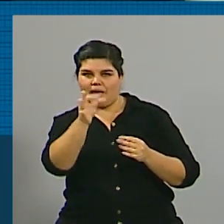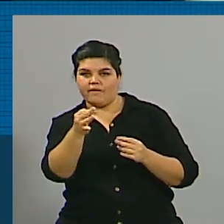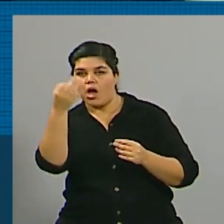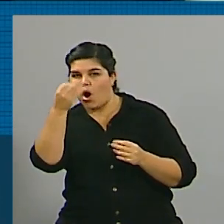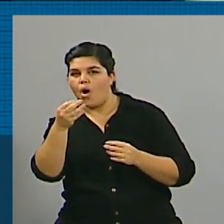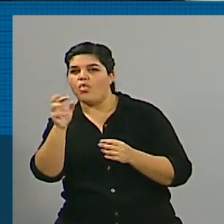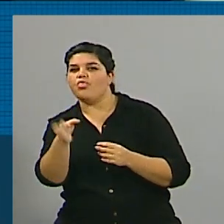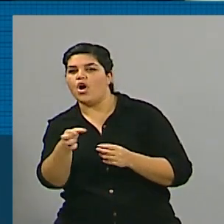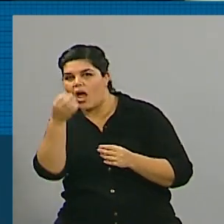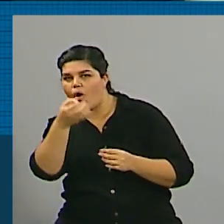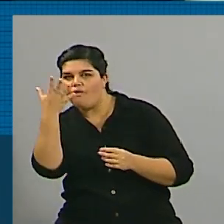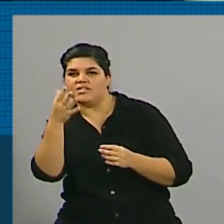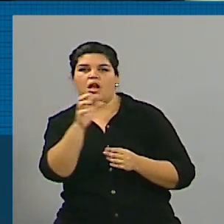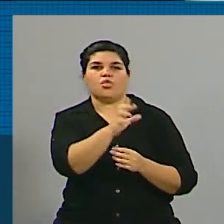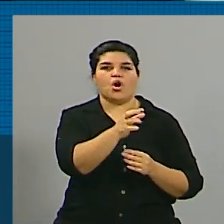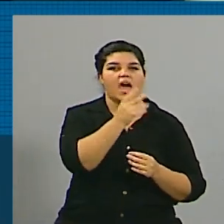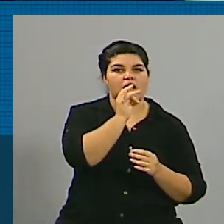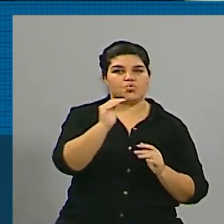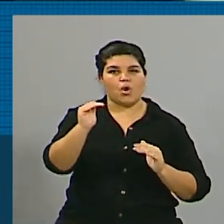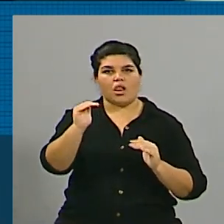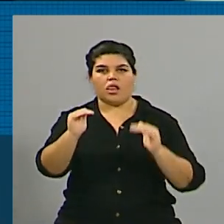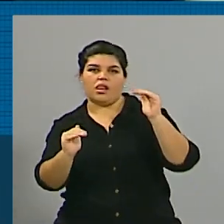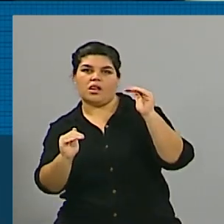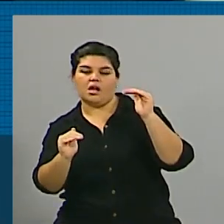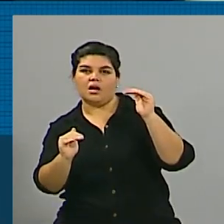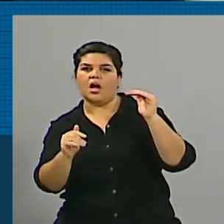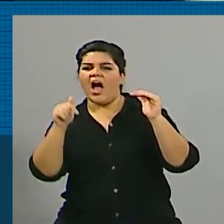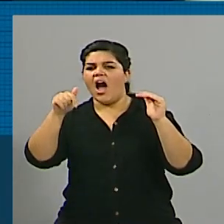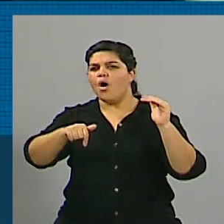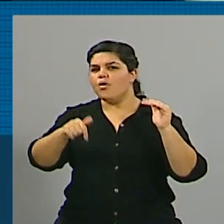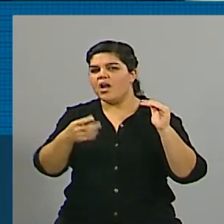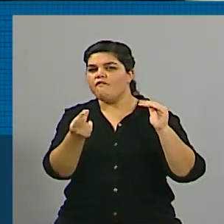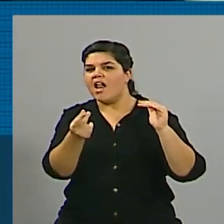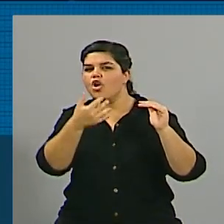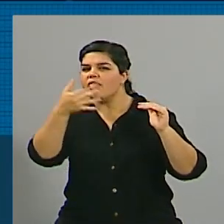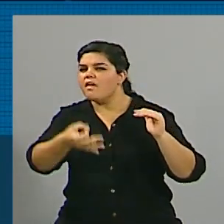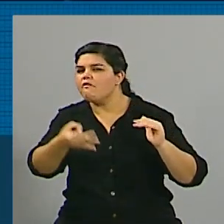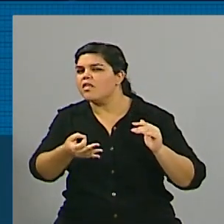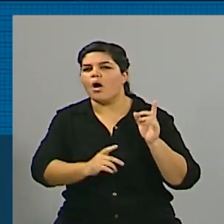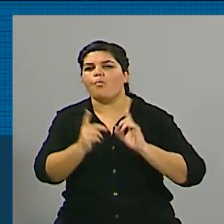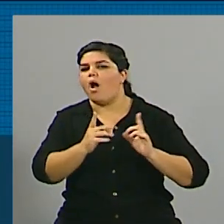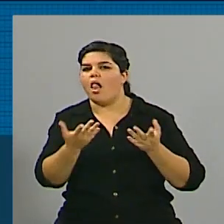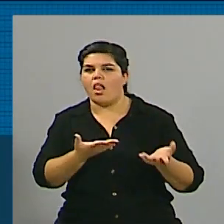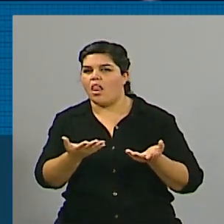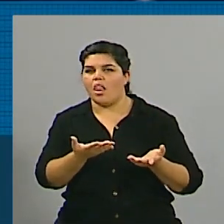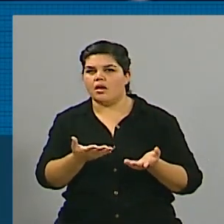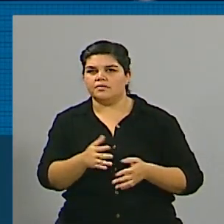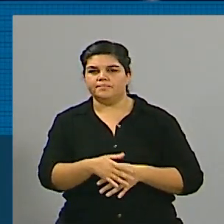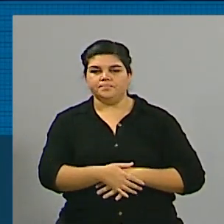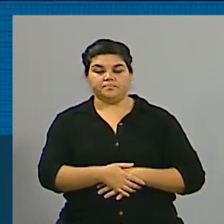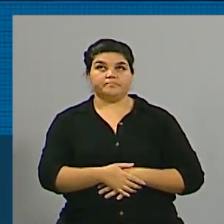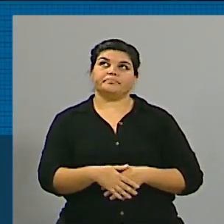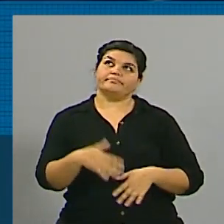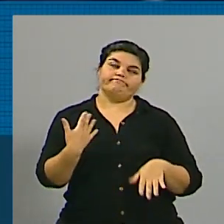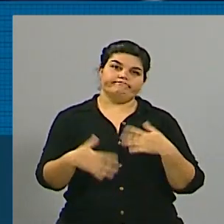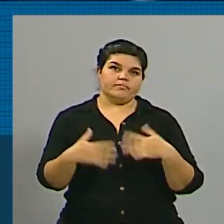oficial y el blue, cuál sería el valor real que debería tener el dólar hoy en la Argentina? Bueno, es difícil